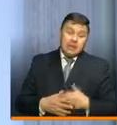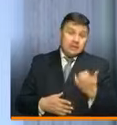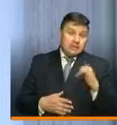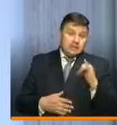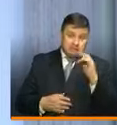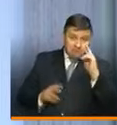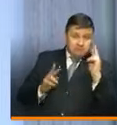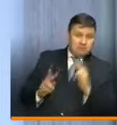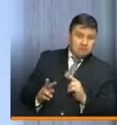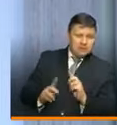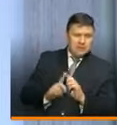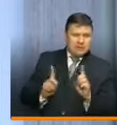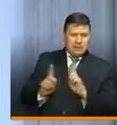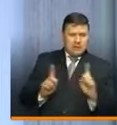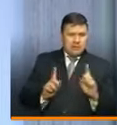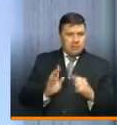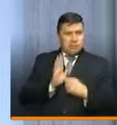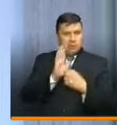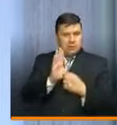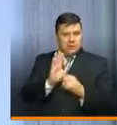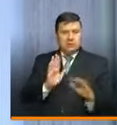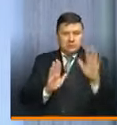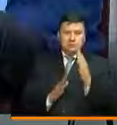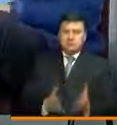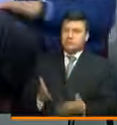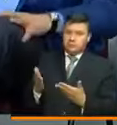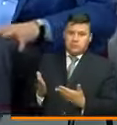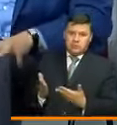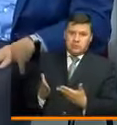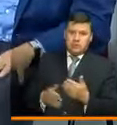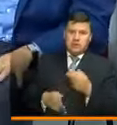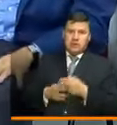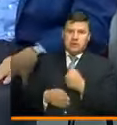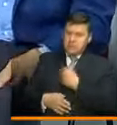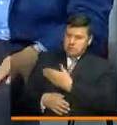oyendo las distintas presentaciones, creo que seguía Alejandro,